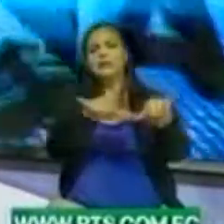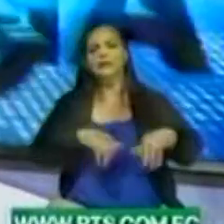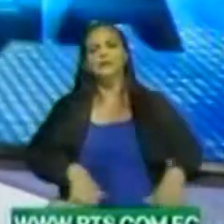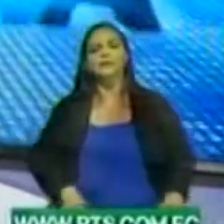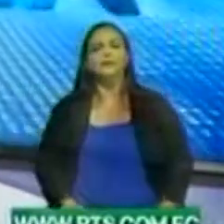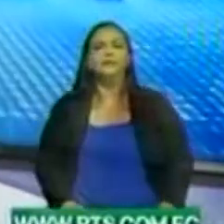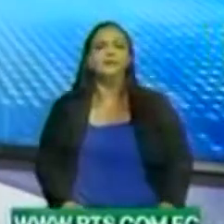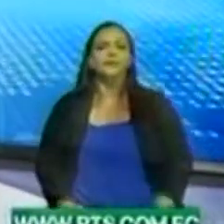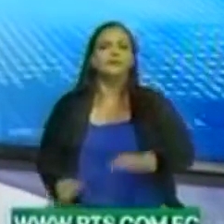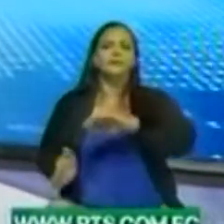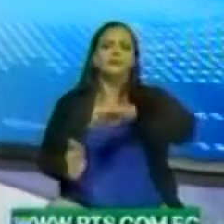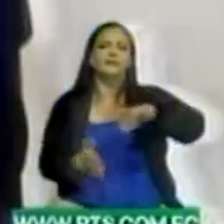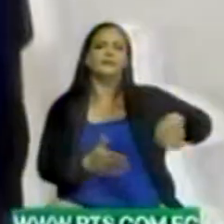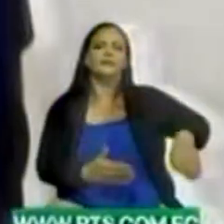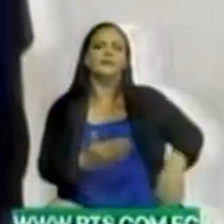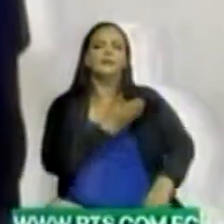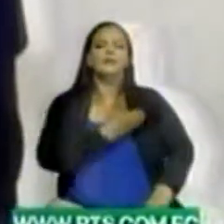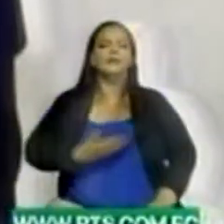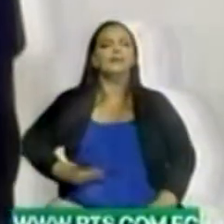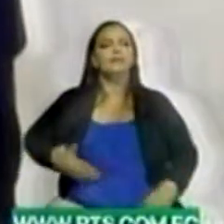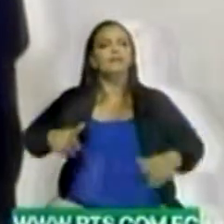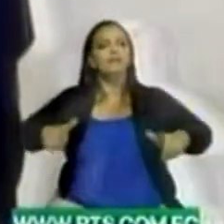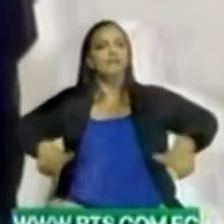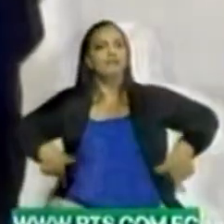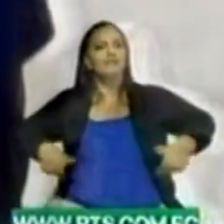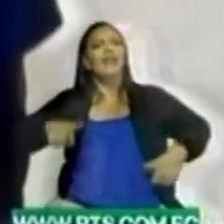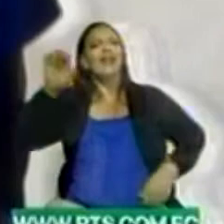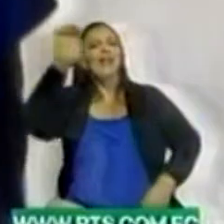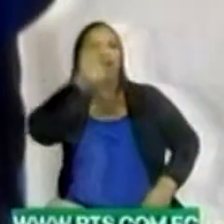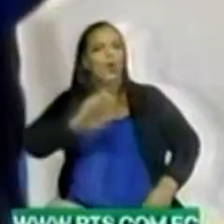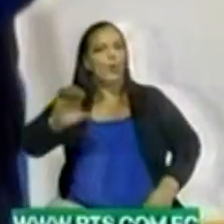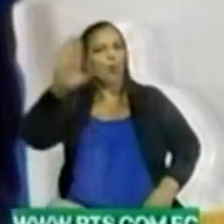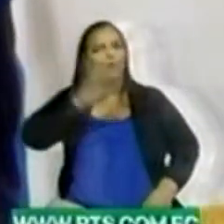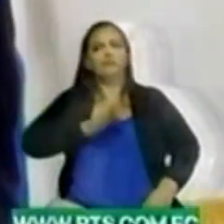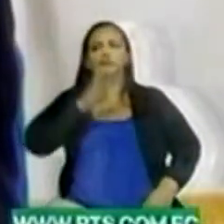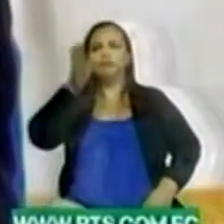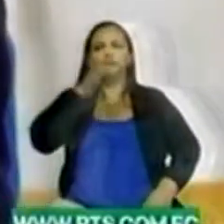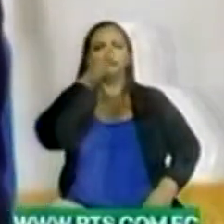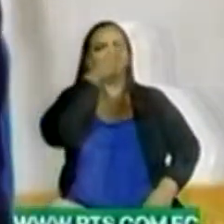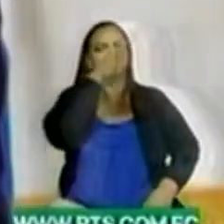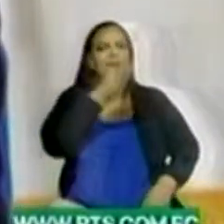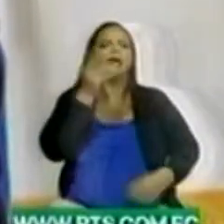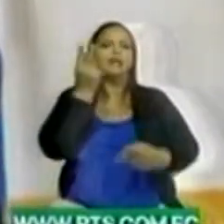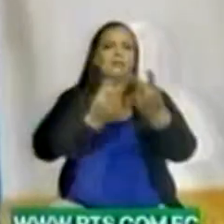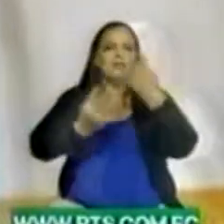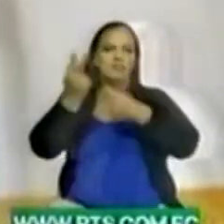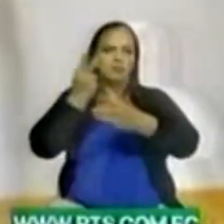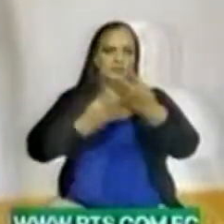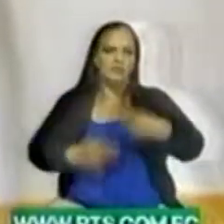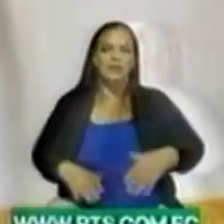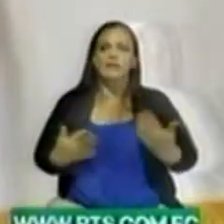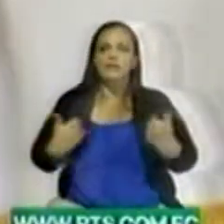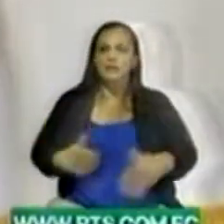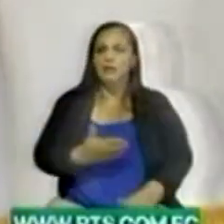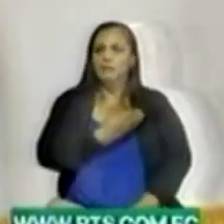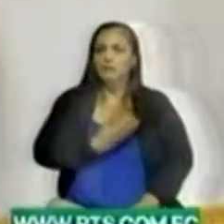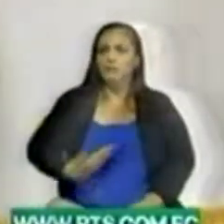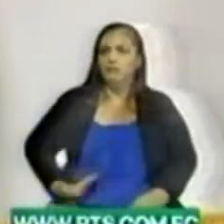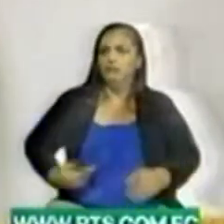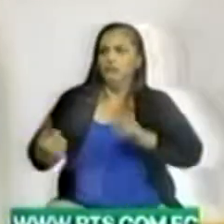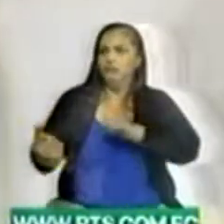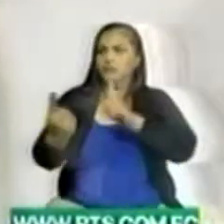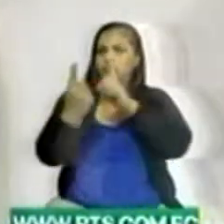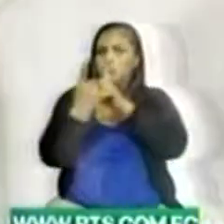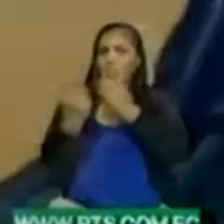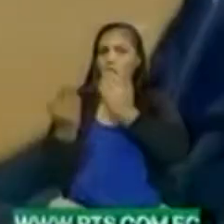El presidente Lenín Moreno Garcés culminó su gira por Europa con la visita a Países Bajos. La agenda del jefe de Estado inició con la audiencia de la corona de